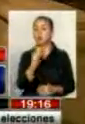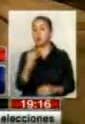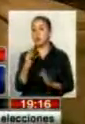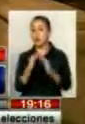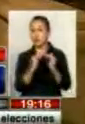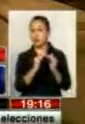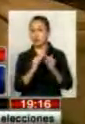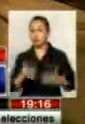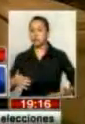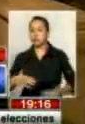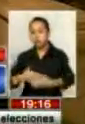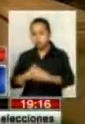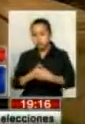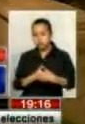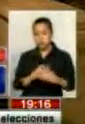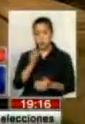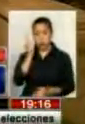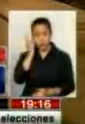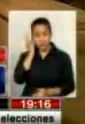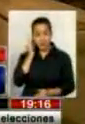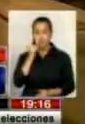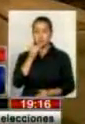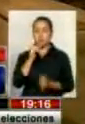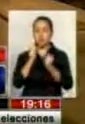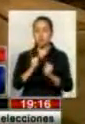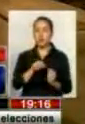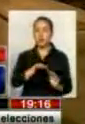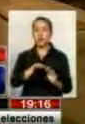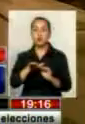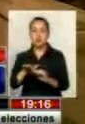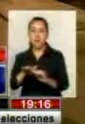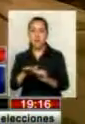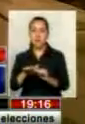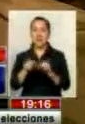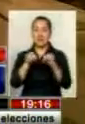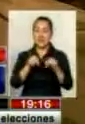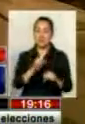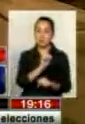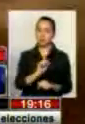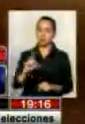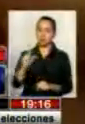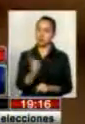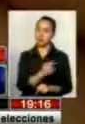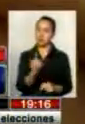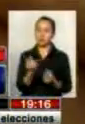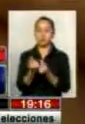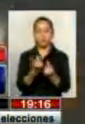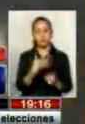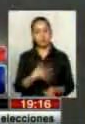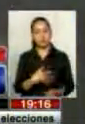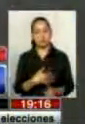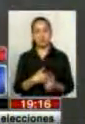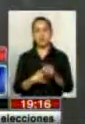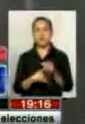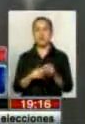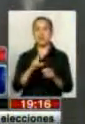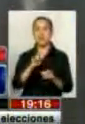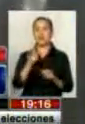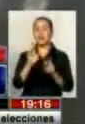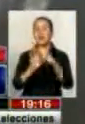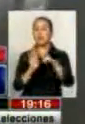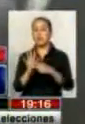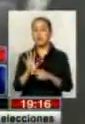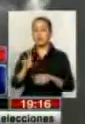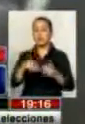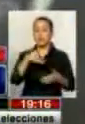también poder respaldar, obviamente, y ser parte de la iniciativa que valoramos enormemente, de la reforma electoral al sistema